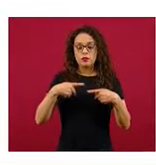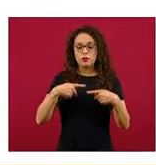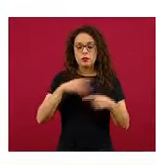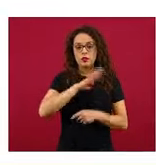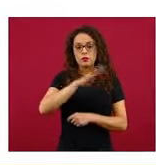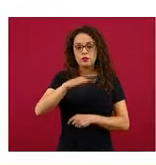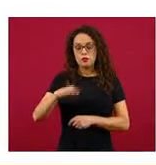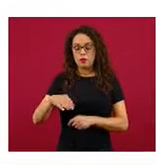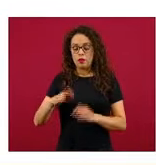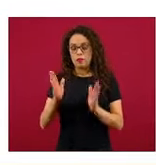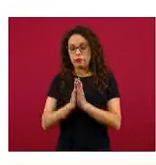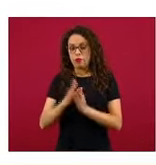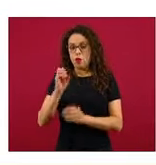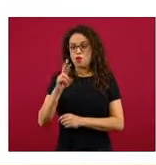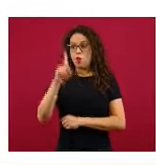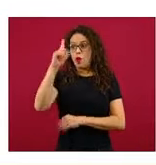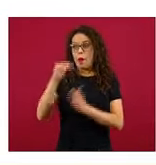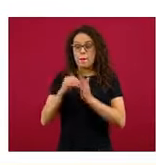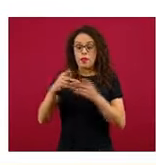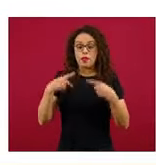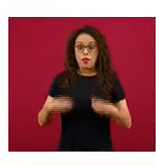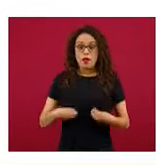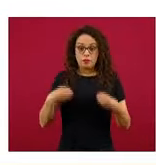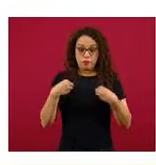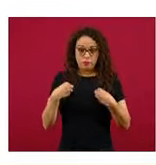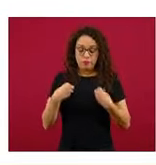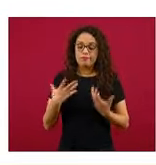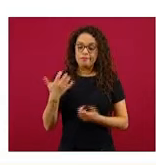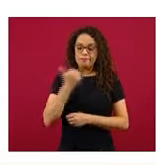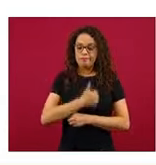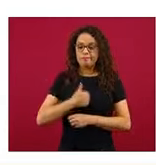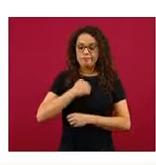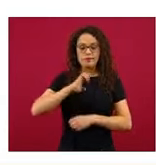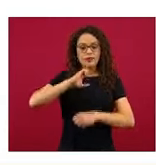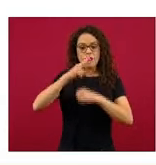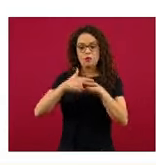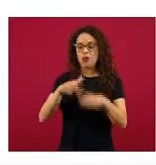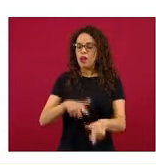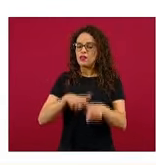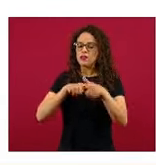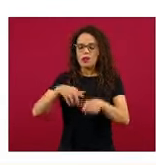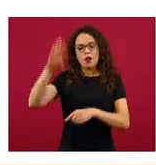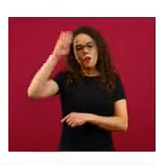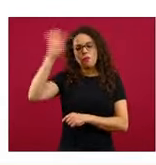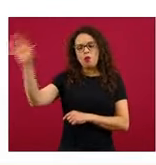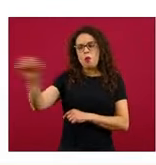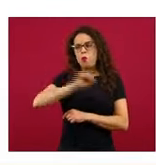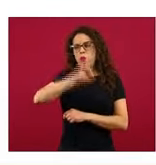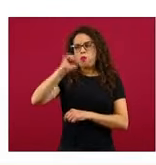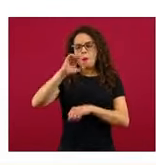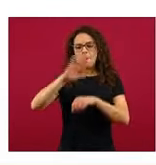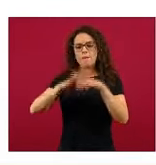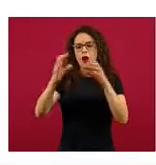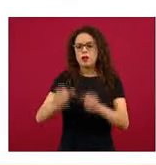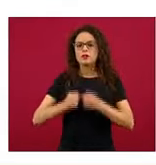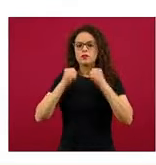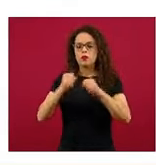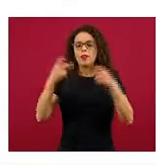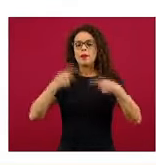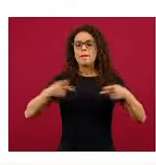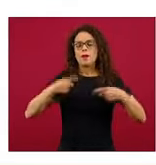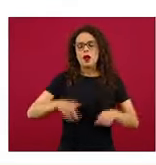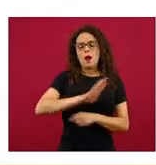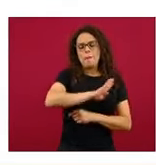entre las diferentes regiones. Aquí lamentablemente Europa todavía continúa contribuyendo con la mayor carga de